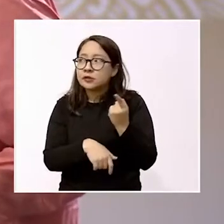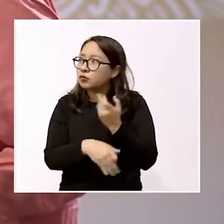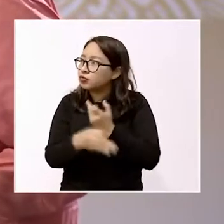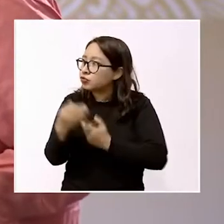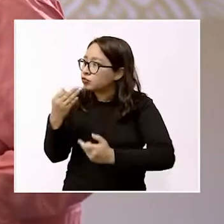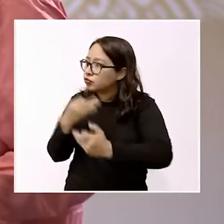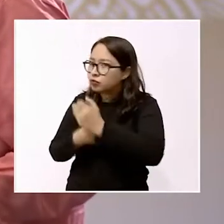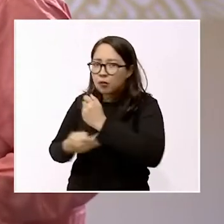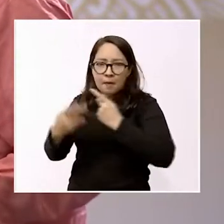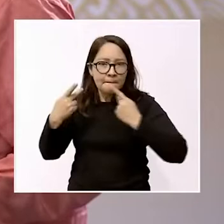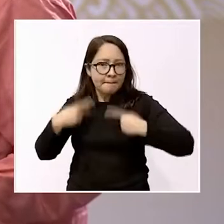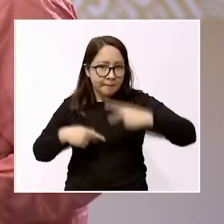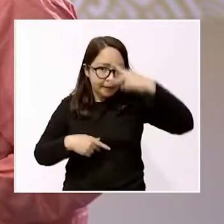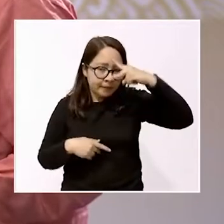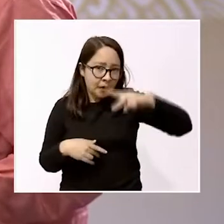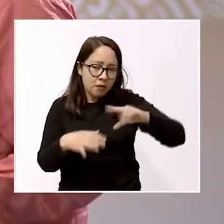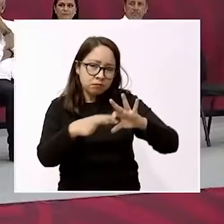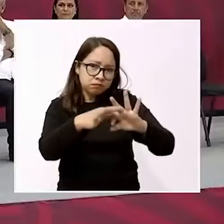los mexicanos.